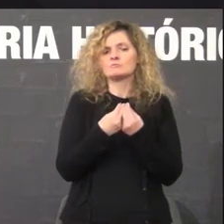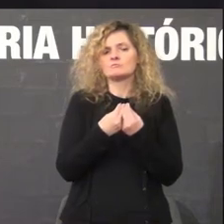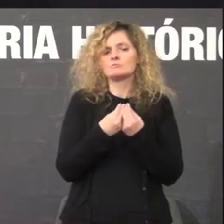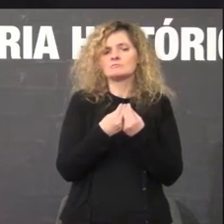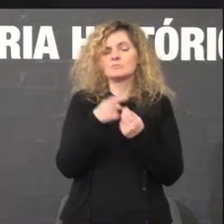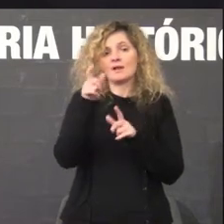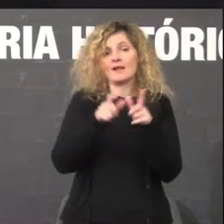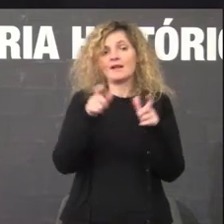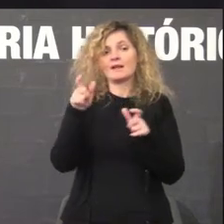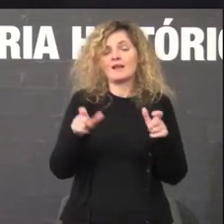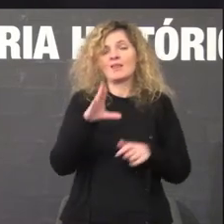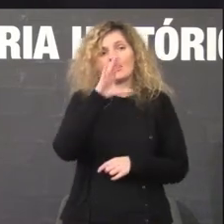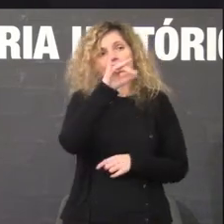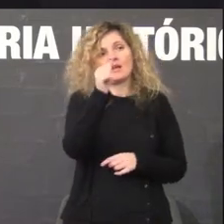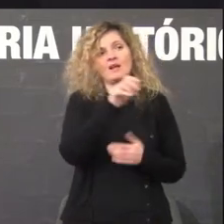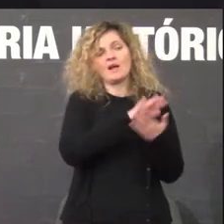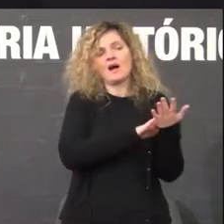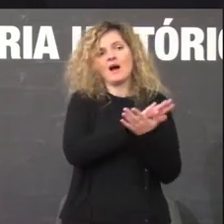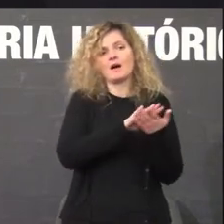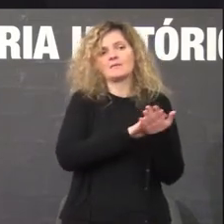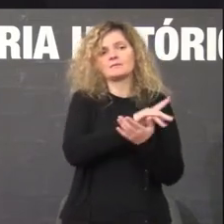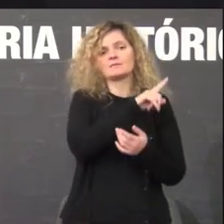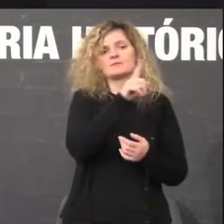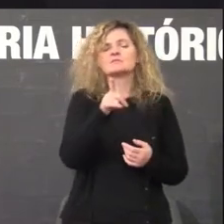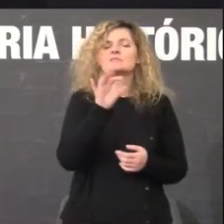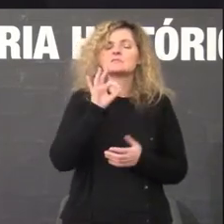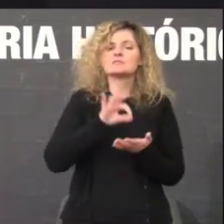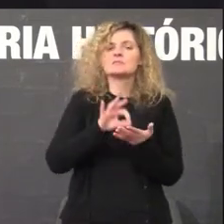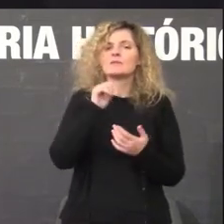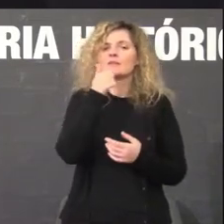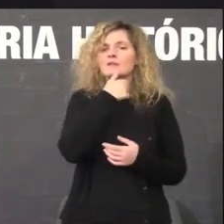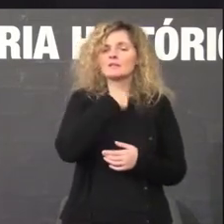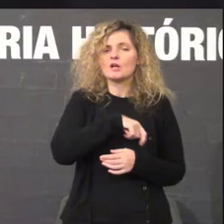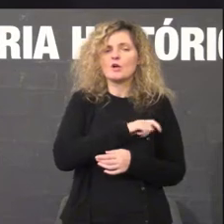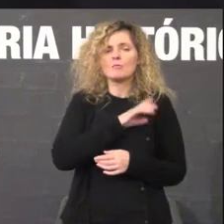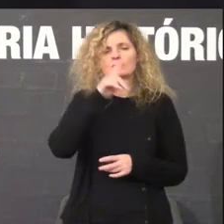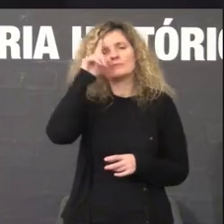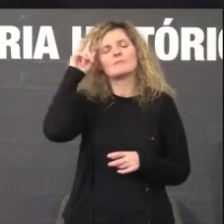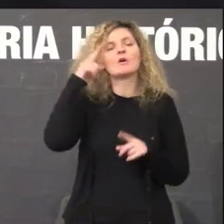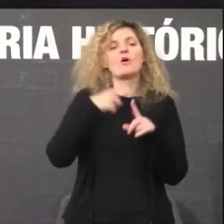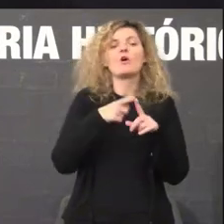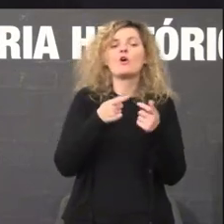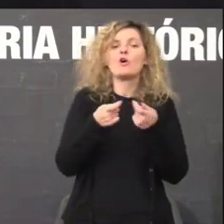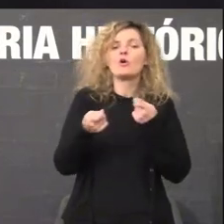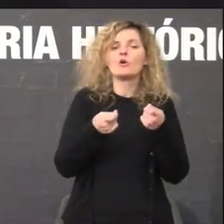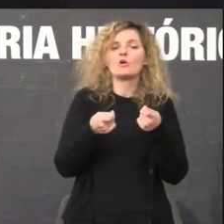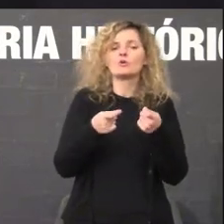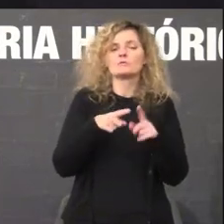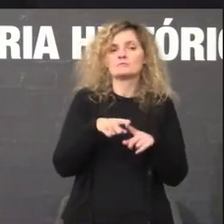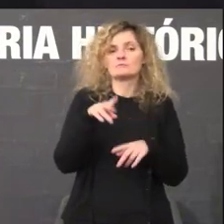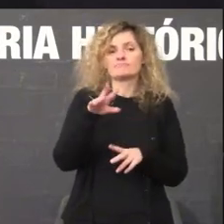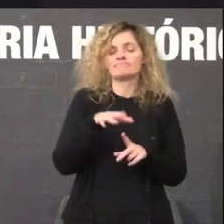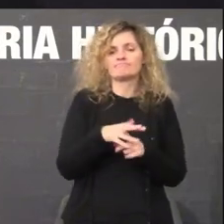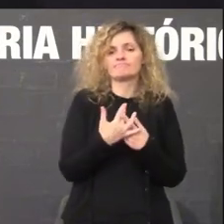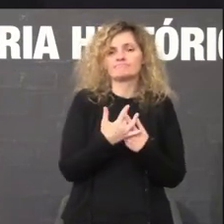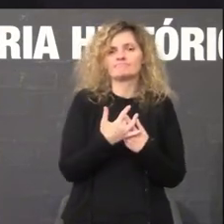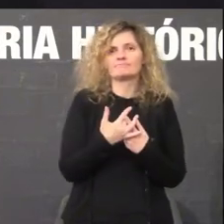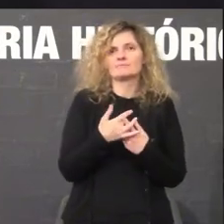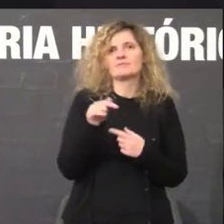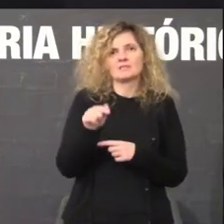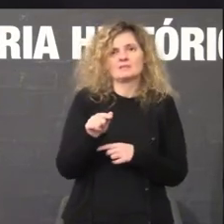su gente de la CIA hable con el Servicio Secreto Español para coordinarse de cara a la transición. Eso